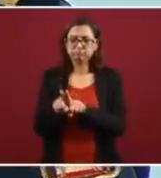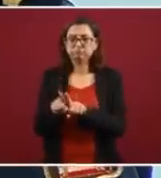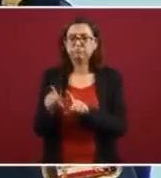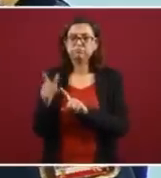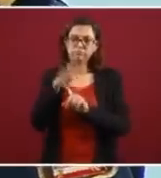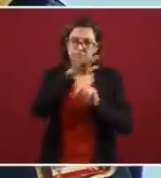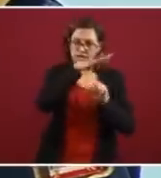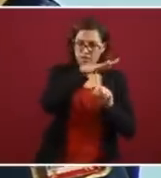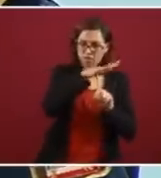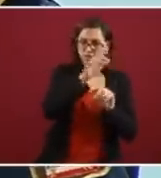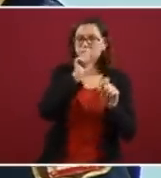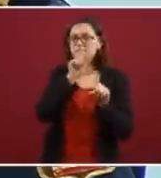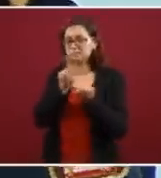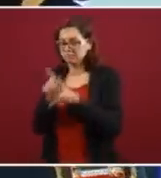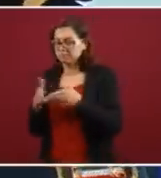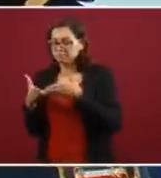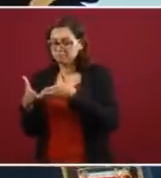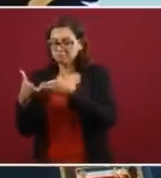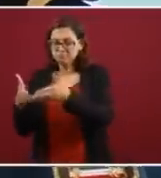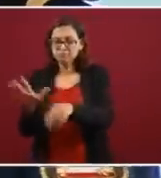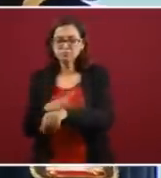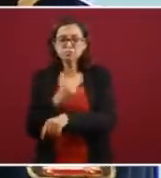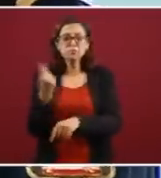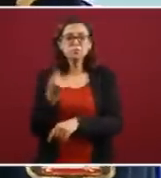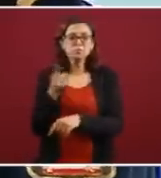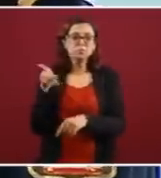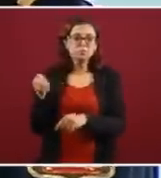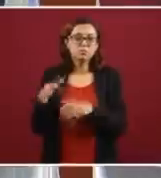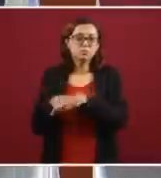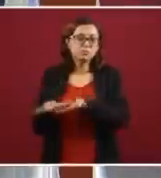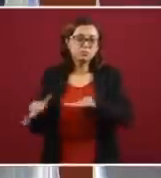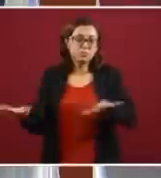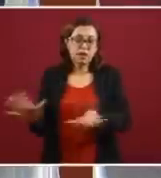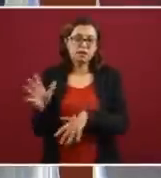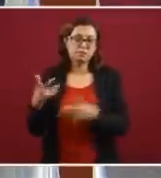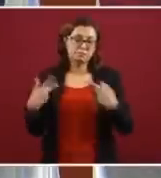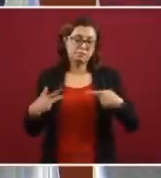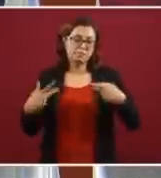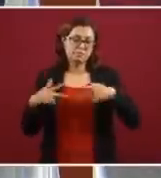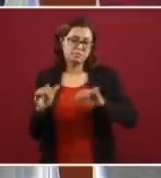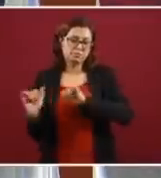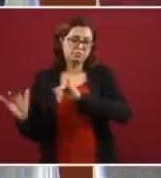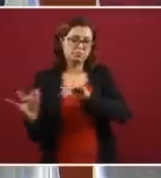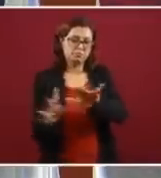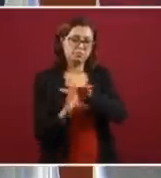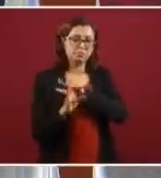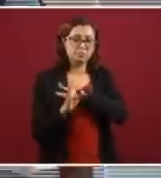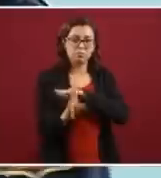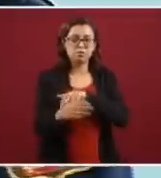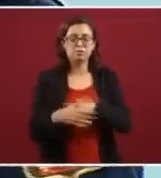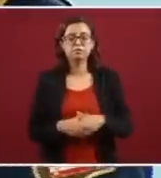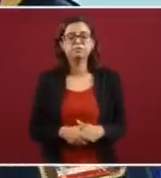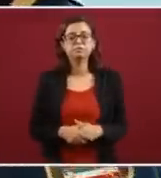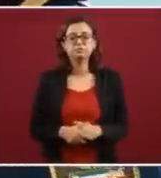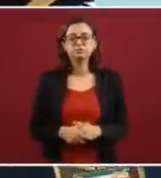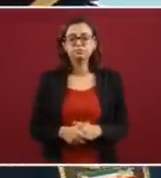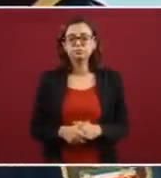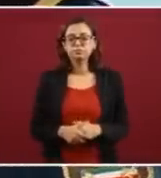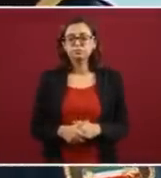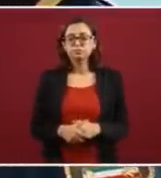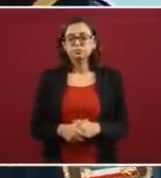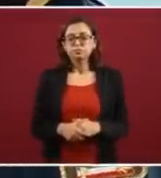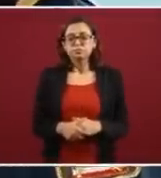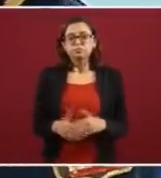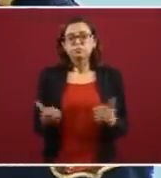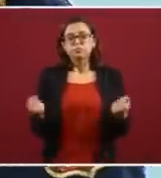aéreo, tenemos esta parte porque el movimiento migratorio también está usando la parte marítima. Ahí en la